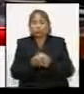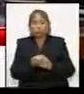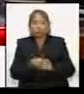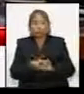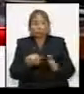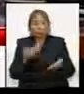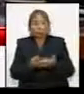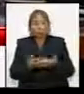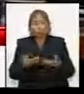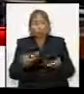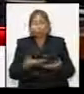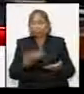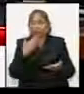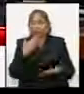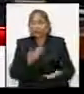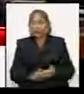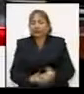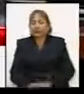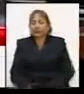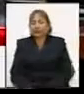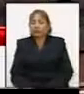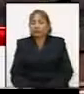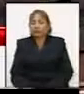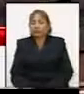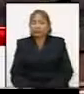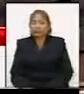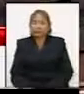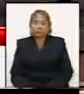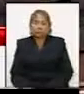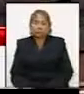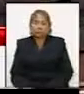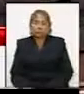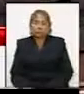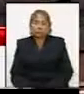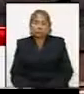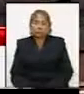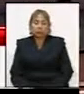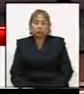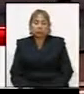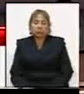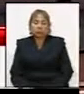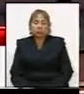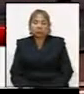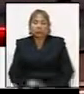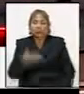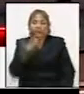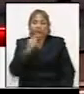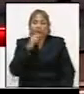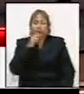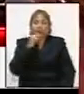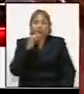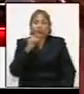respaldar esta propuesta, presidente. Gracias. Muchas gracias, señor congresista. Tiene el uso de la palabra la señora congresista Gilbonio.